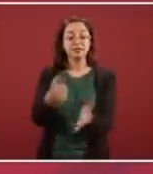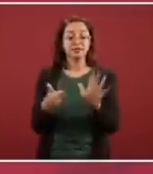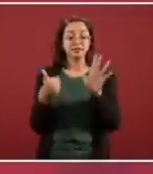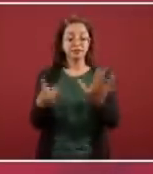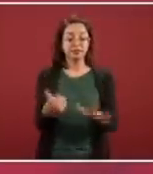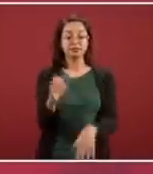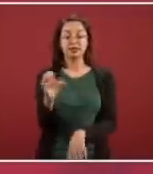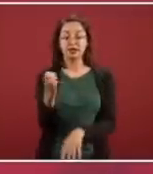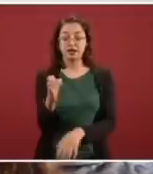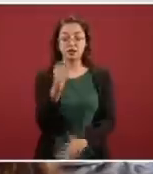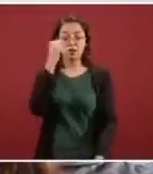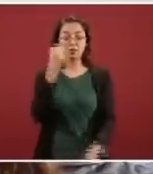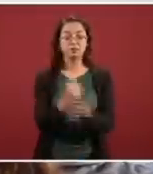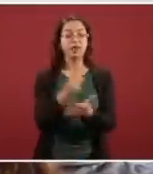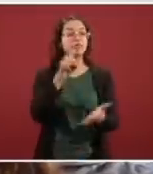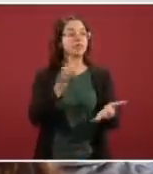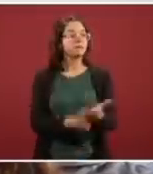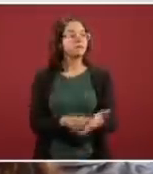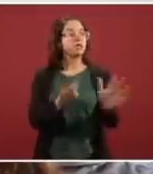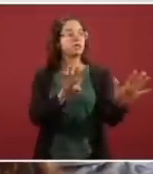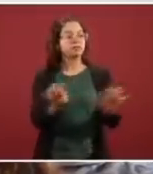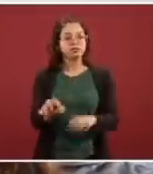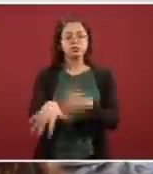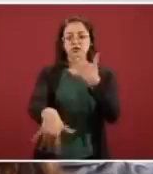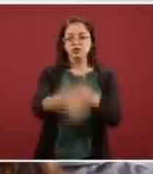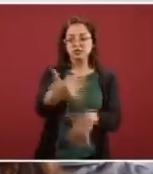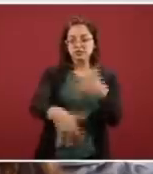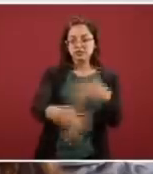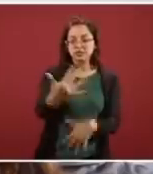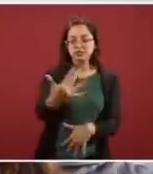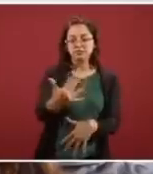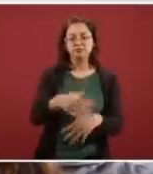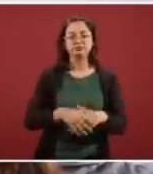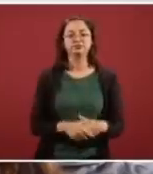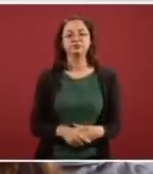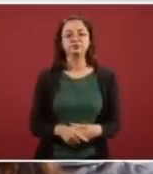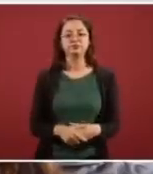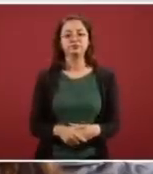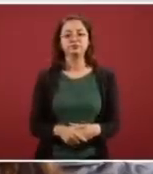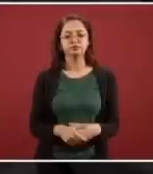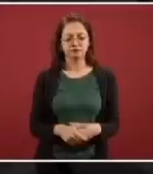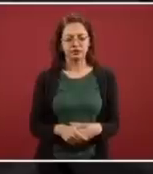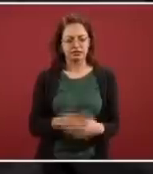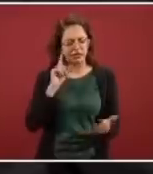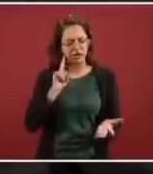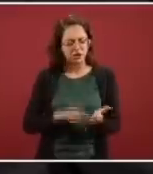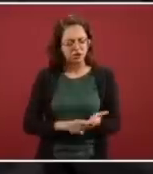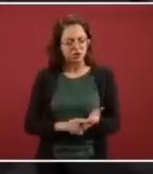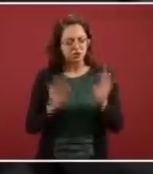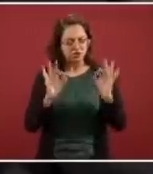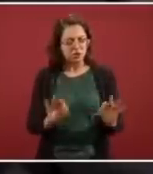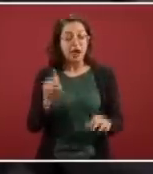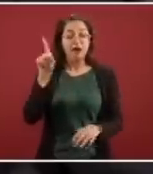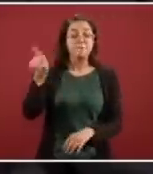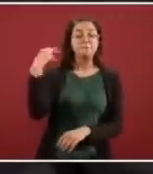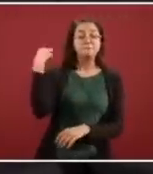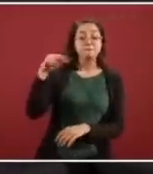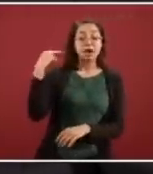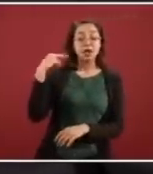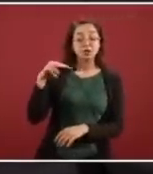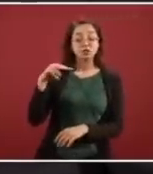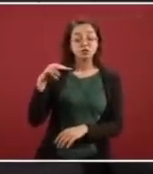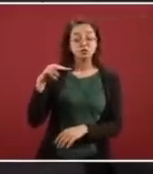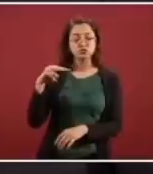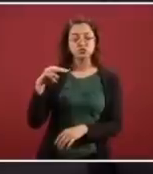enero de 1915, si no me equivoco, en Veracruz